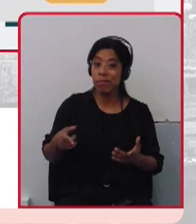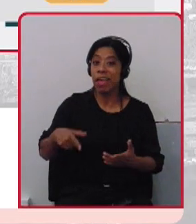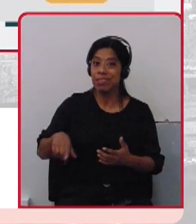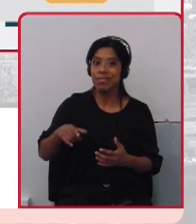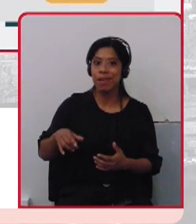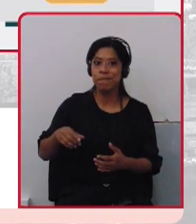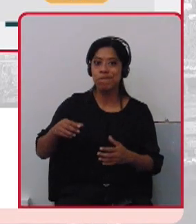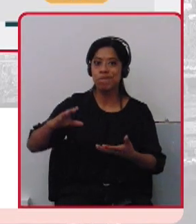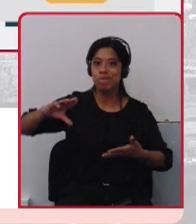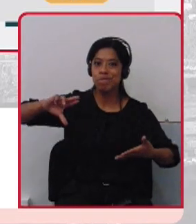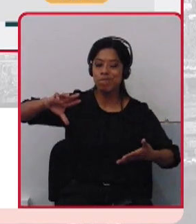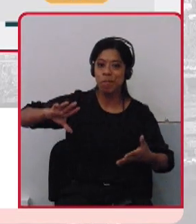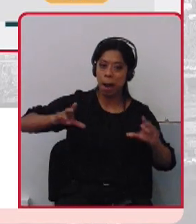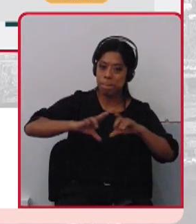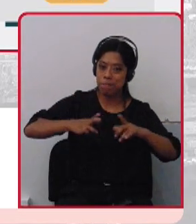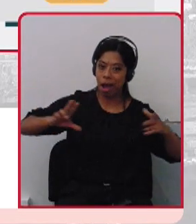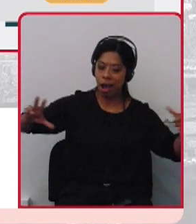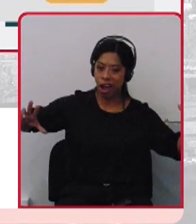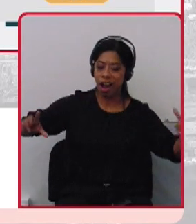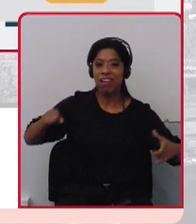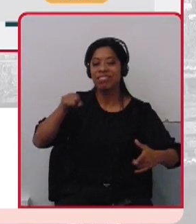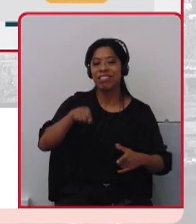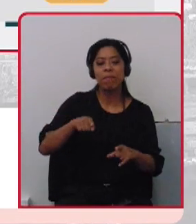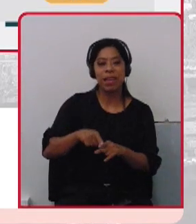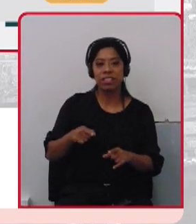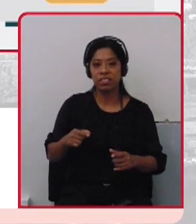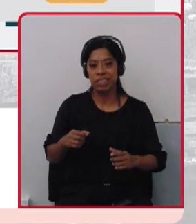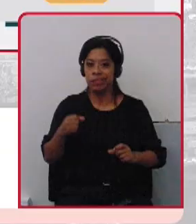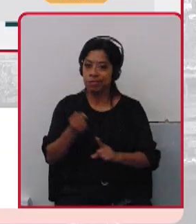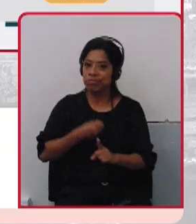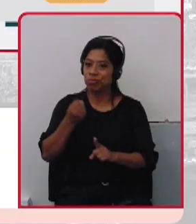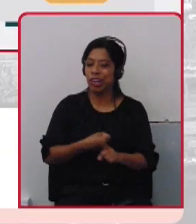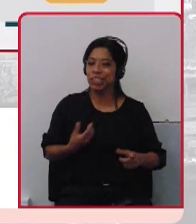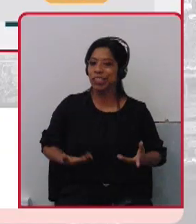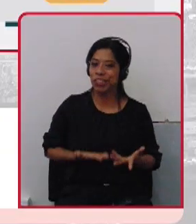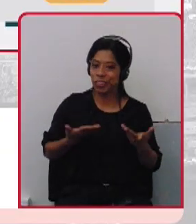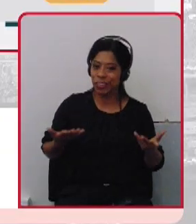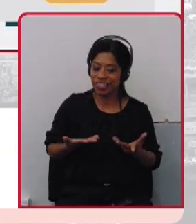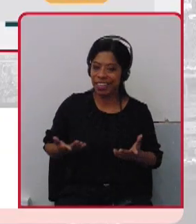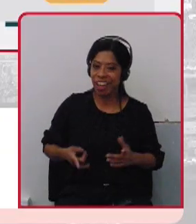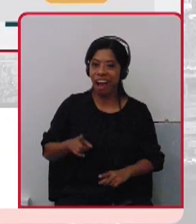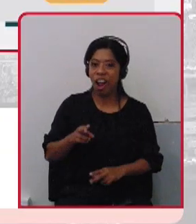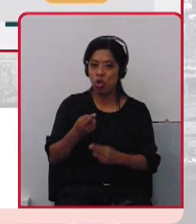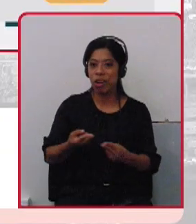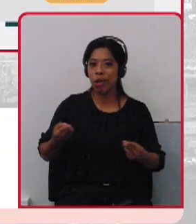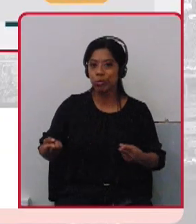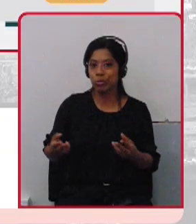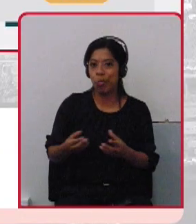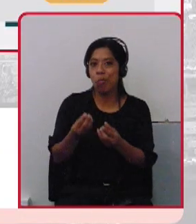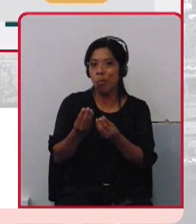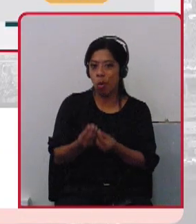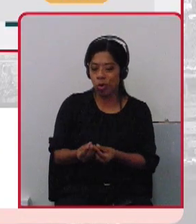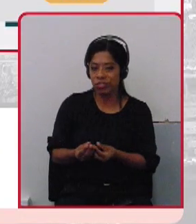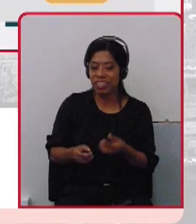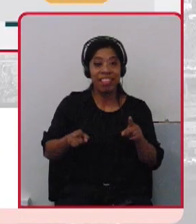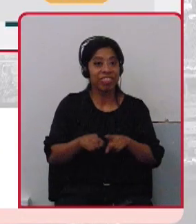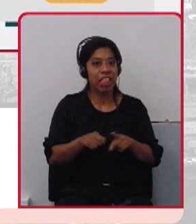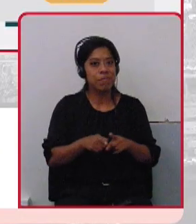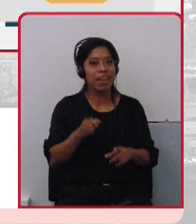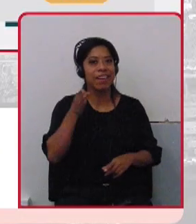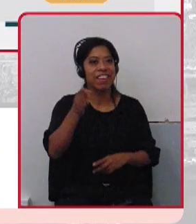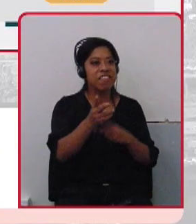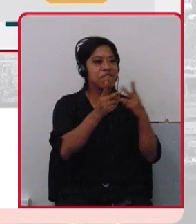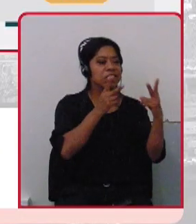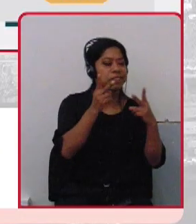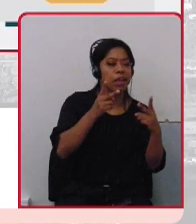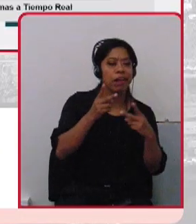indica dónde tenemos que poner los esfuerzos, porque ya le dije que no tenemos recursos ilimitados para poder ir a supervisar,